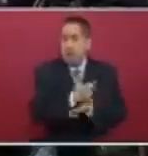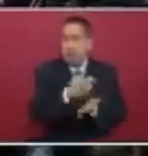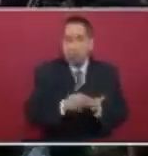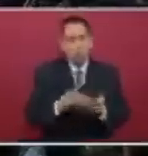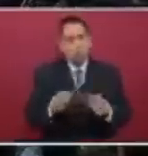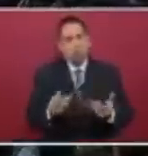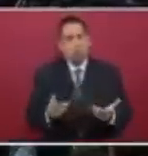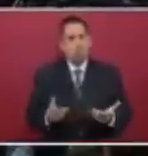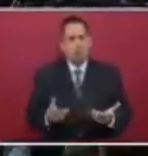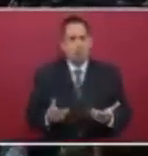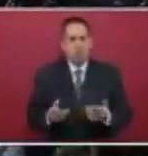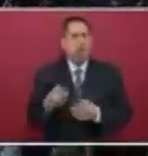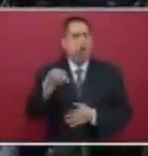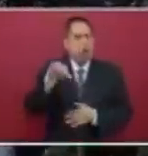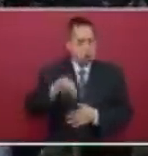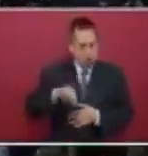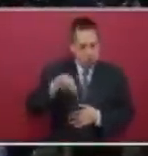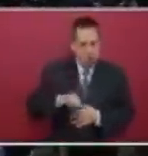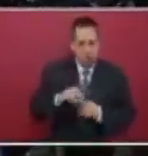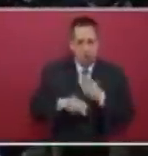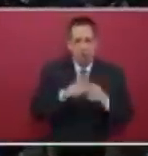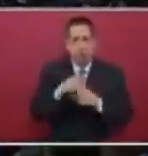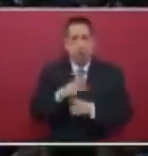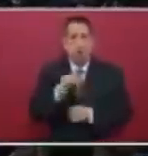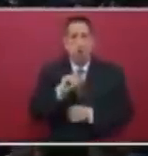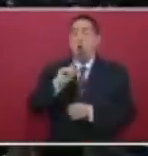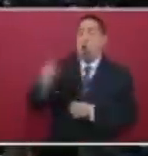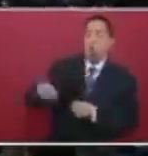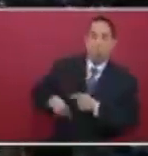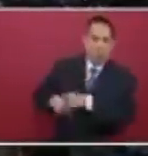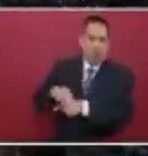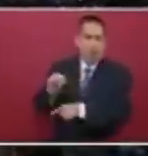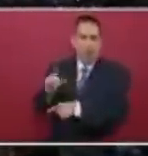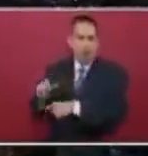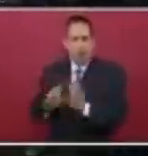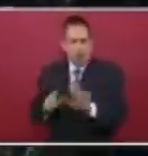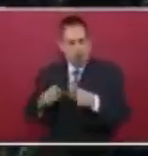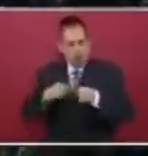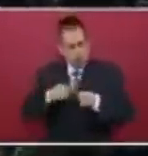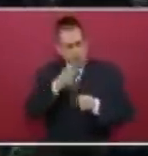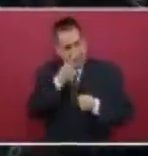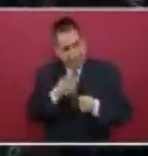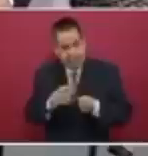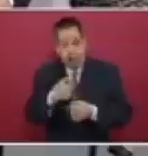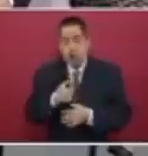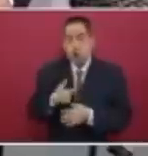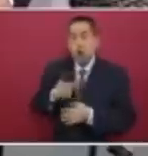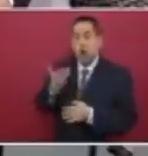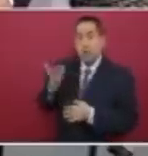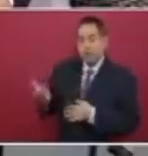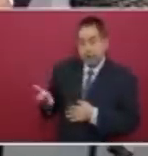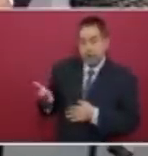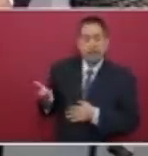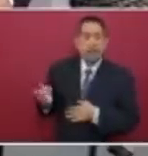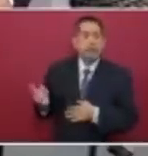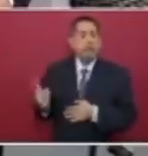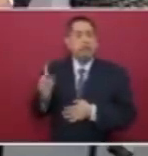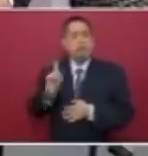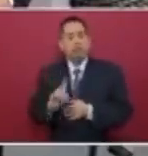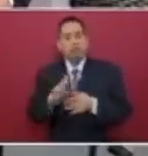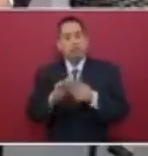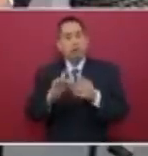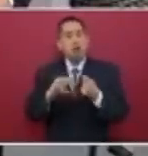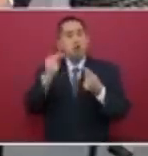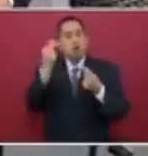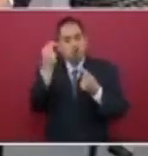señale hoy para que no le echen la culpa a él le pedí que diera a conocer los